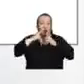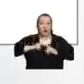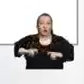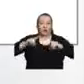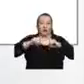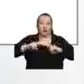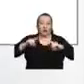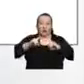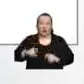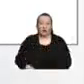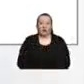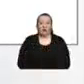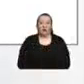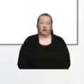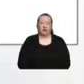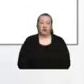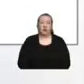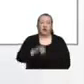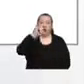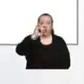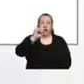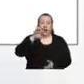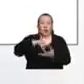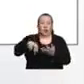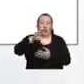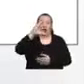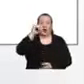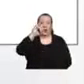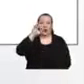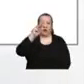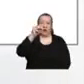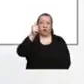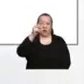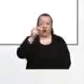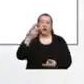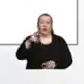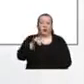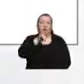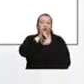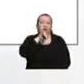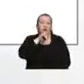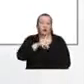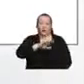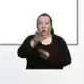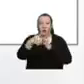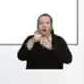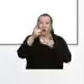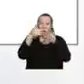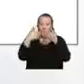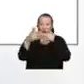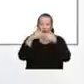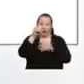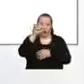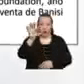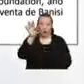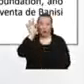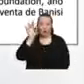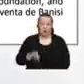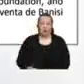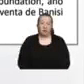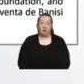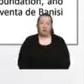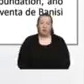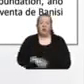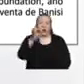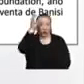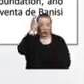en la caimana en florida estos sólo panamá pero veamos ya panamá es suficiente créanme que cuando yo